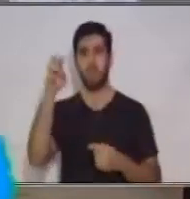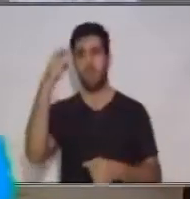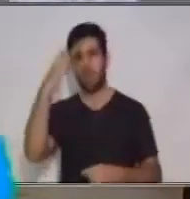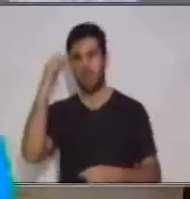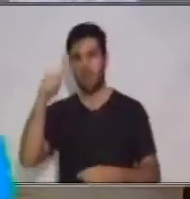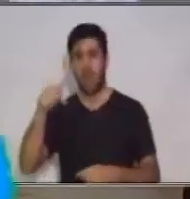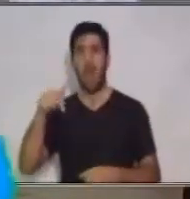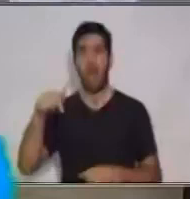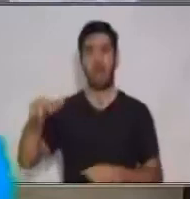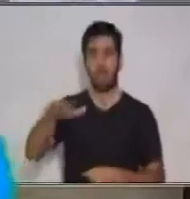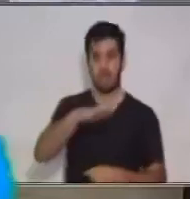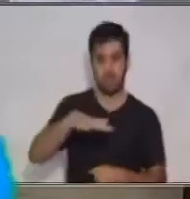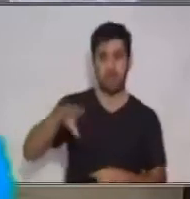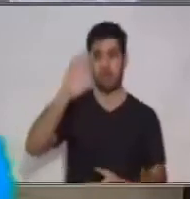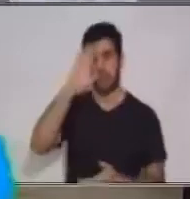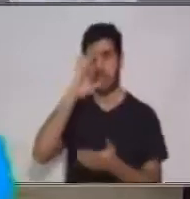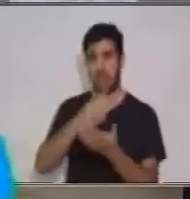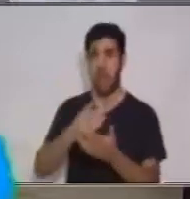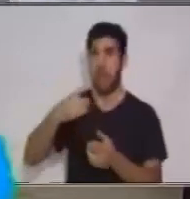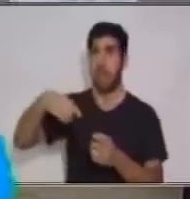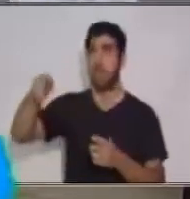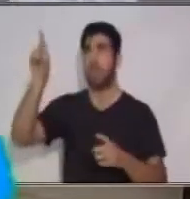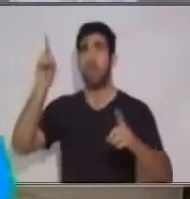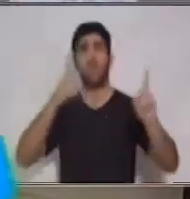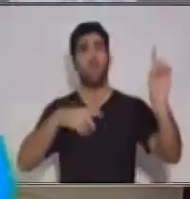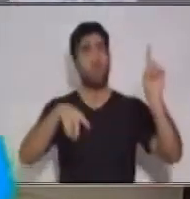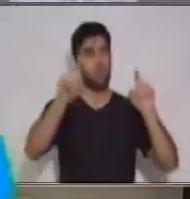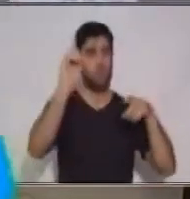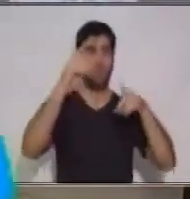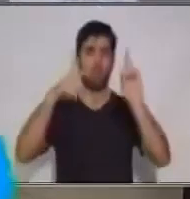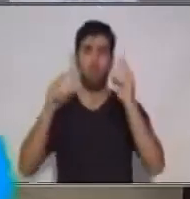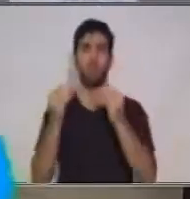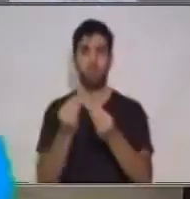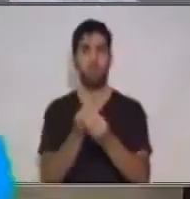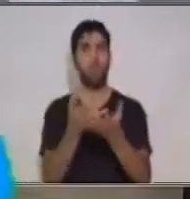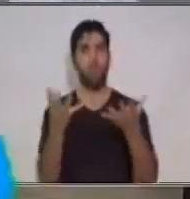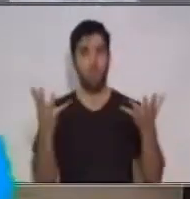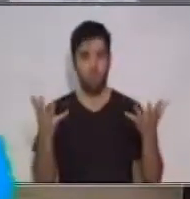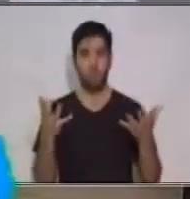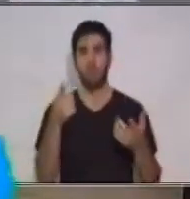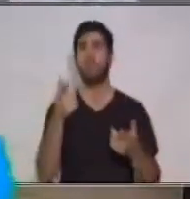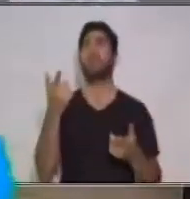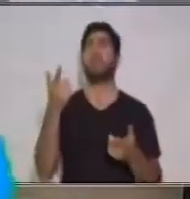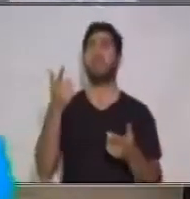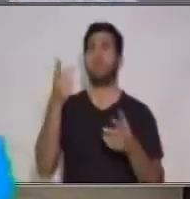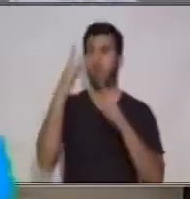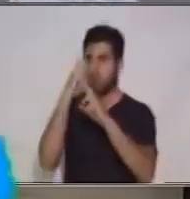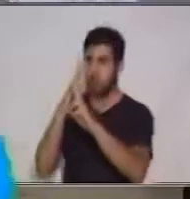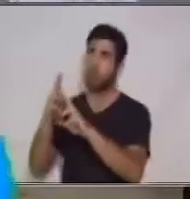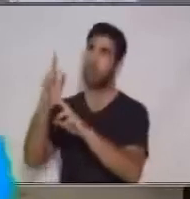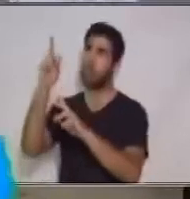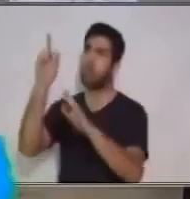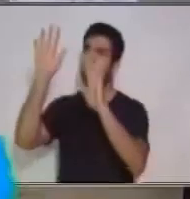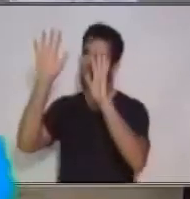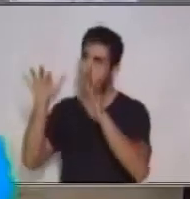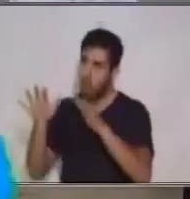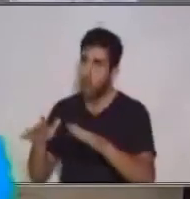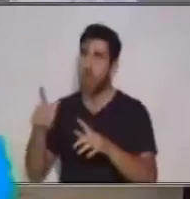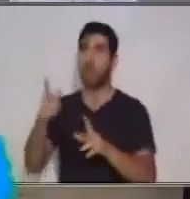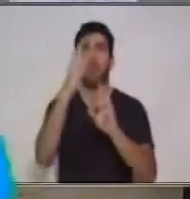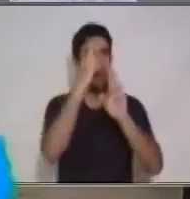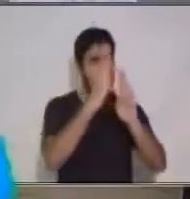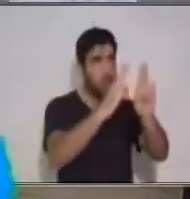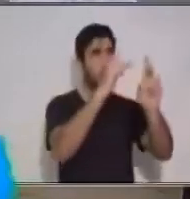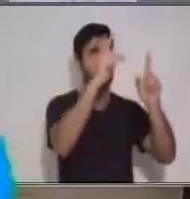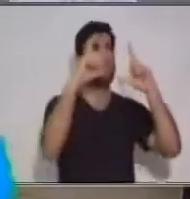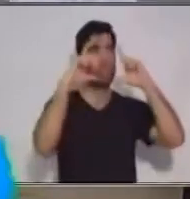ellos creían pues en muchos dioses y también pues alababan la lluvia, alababan cuando hacía sol,